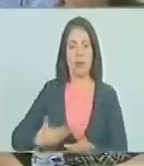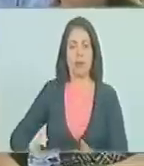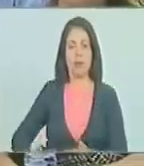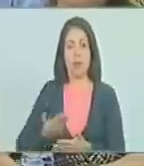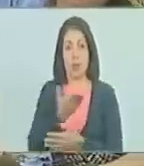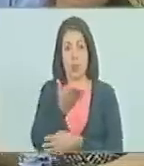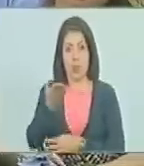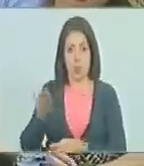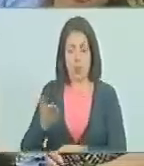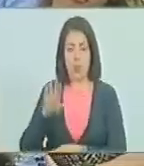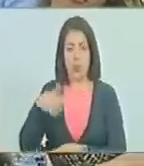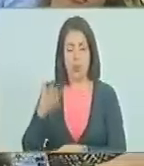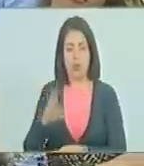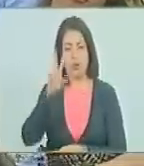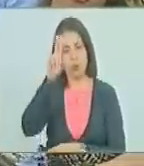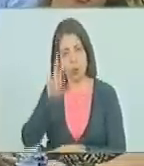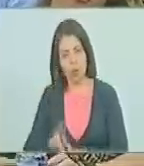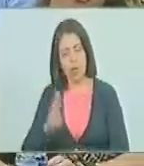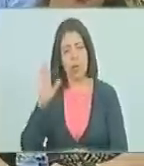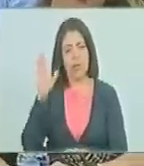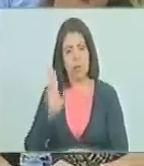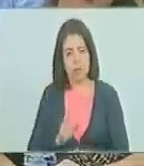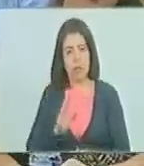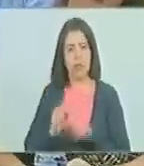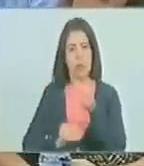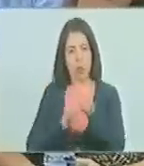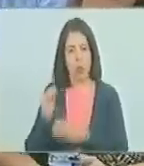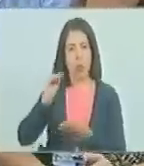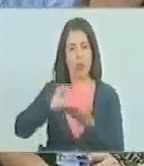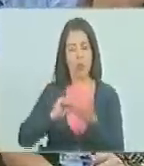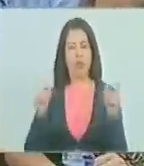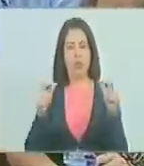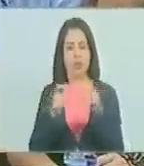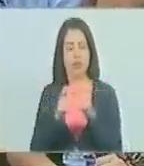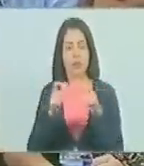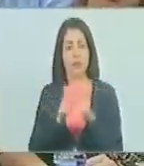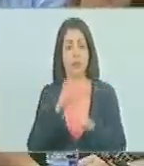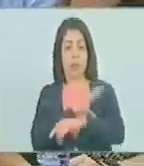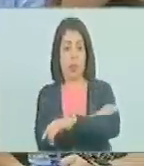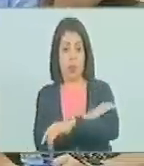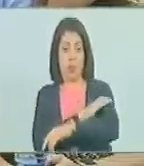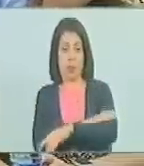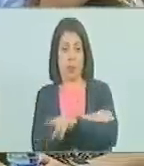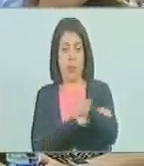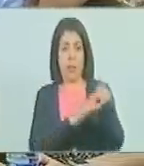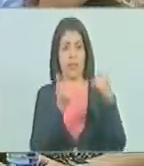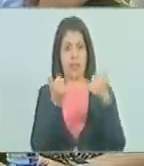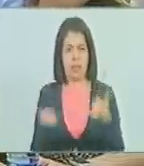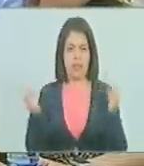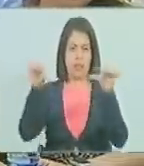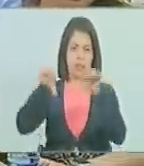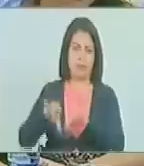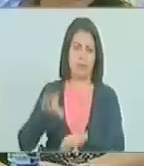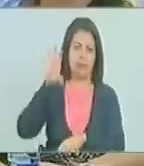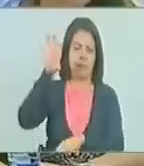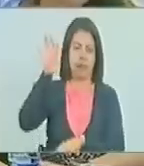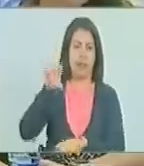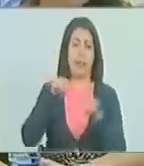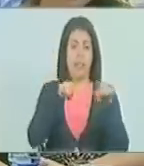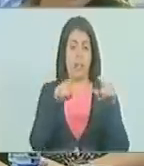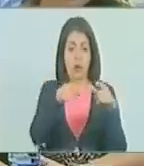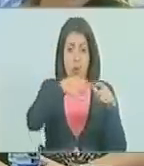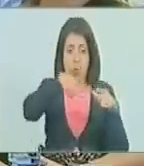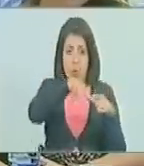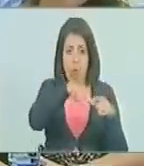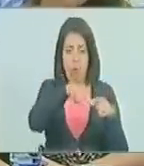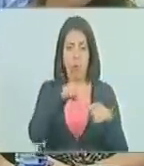ustedes, cuando a diario se vienen reuniendo con esa oposición que le ha hecho daño al país, con ese